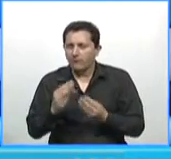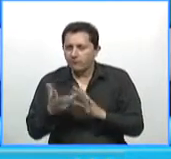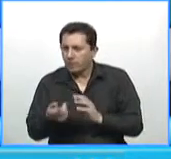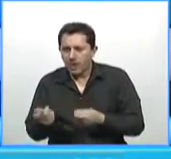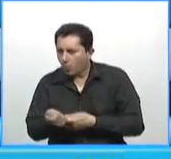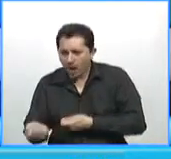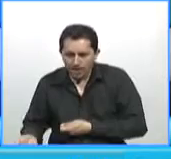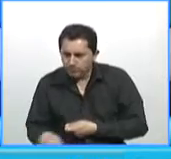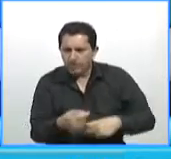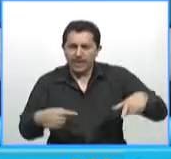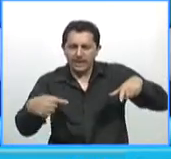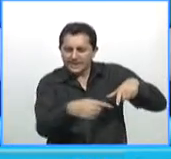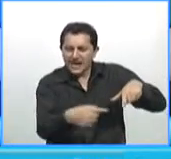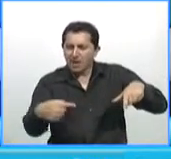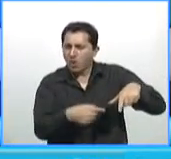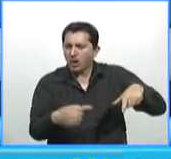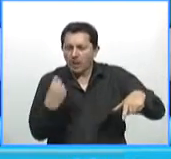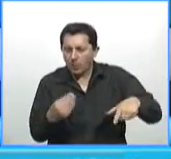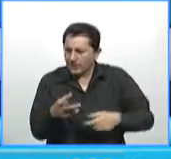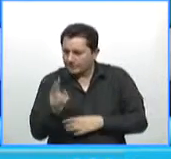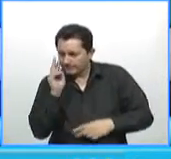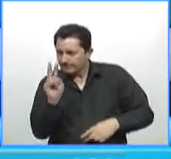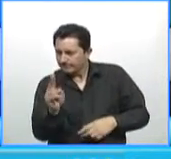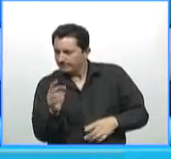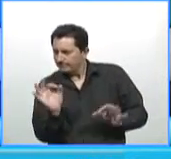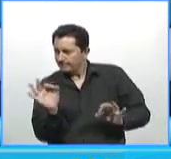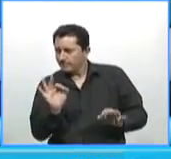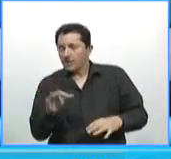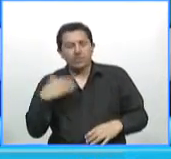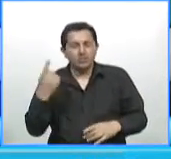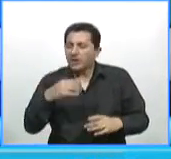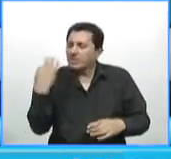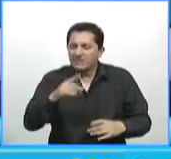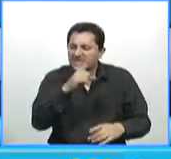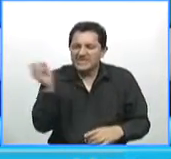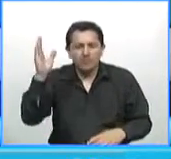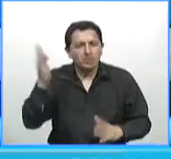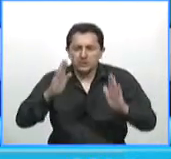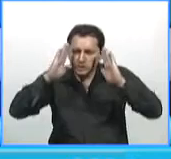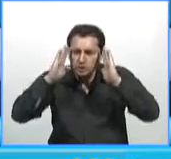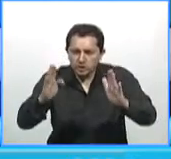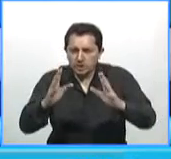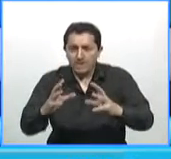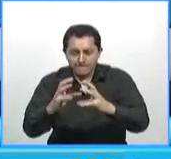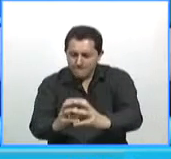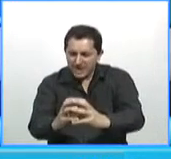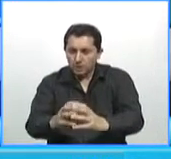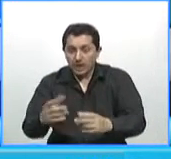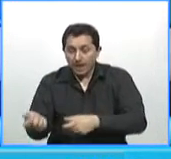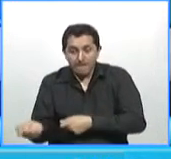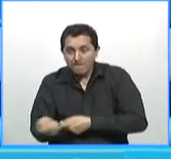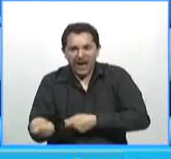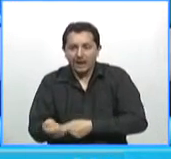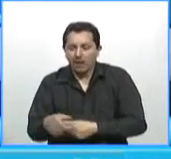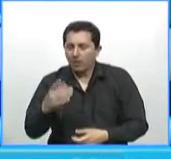ir o cuál de las dos te va a tirar. Y después, nada, es 100% concentración en la pelota. Tratá de no verle el palo justamente porque te